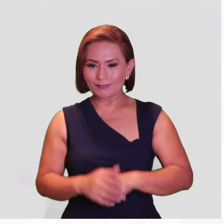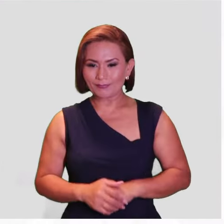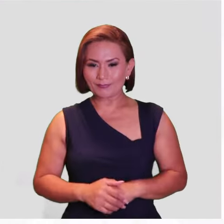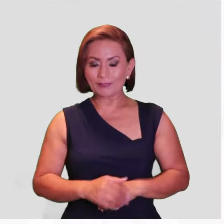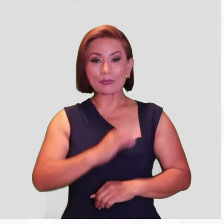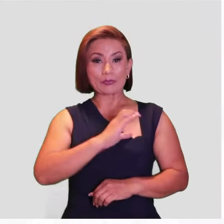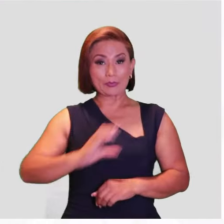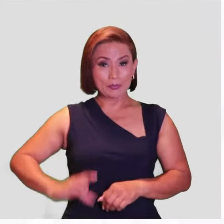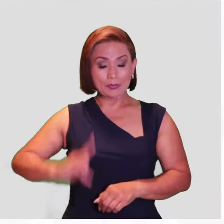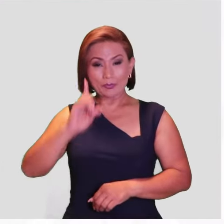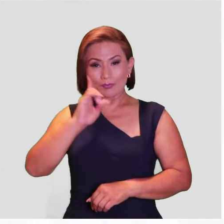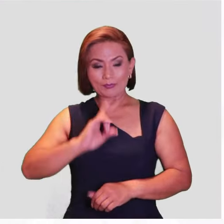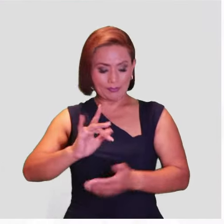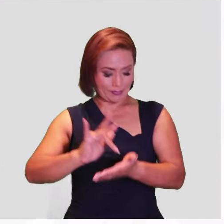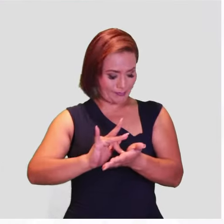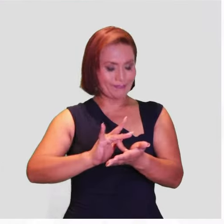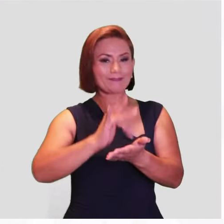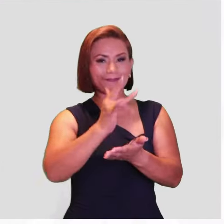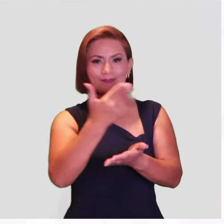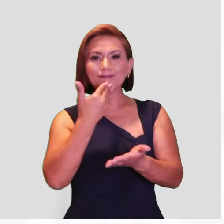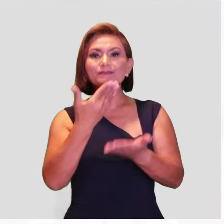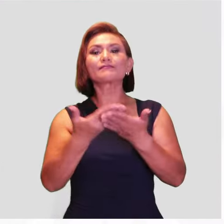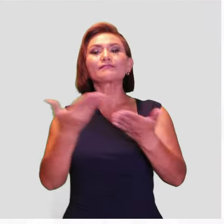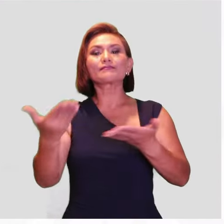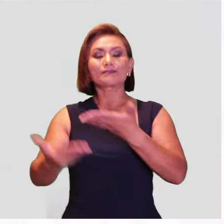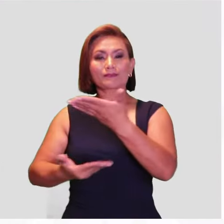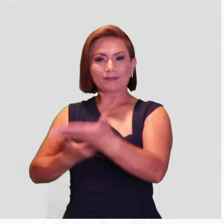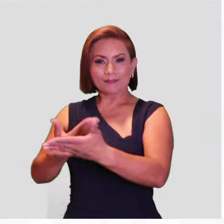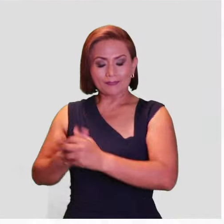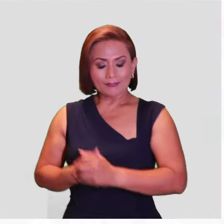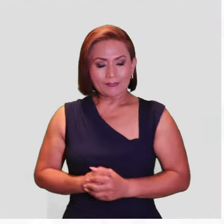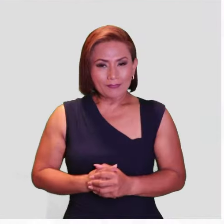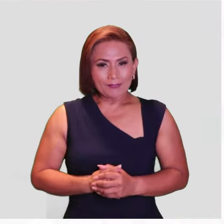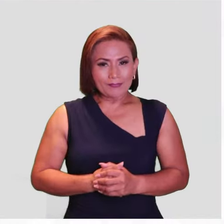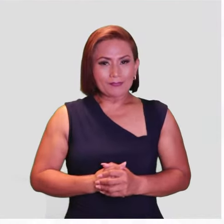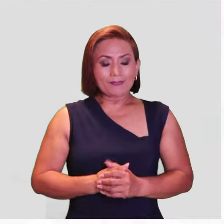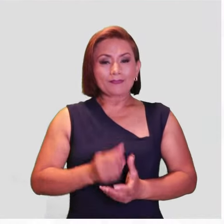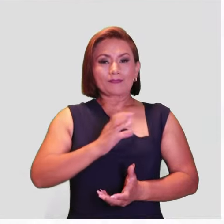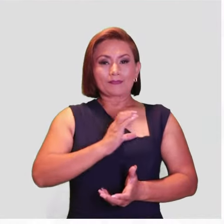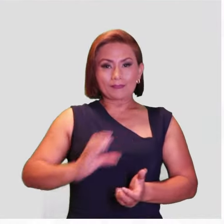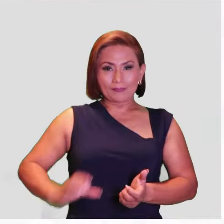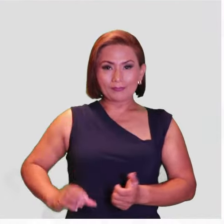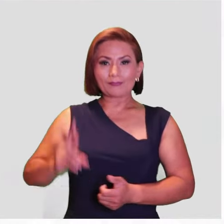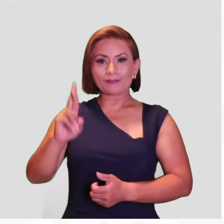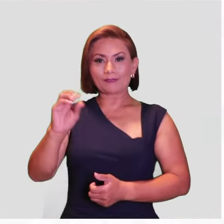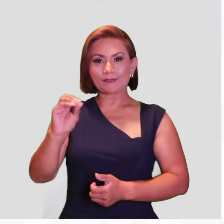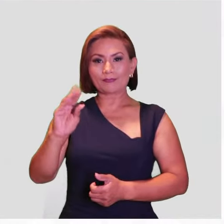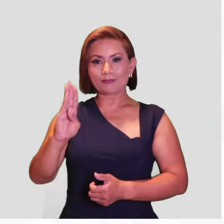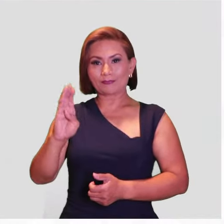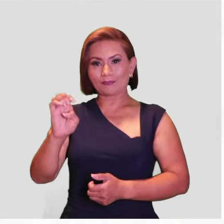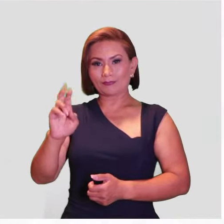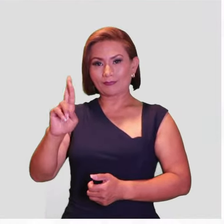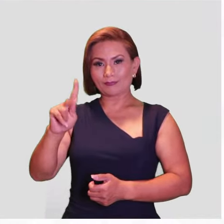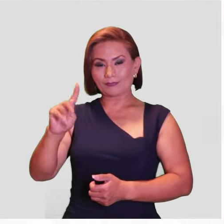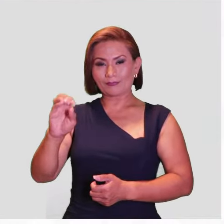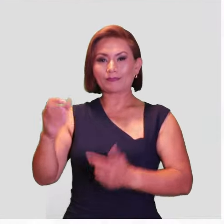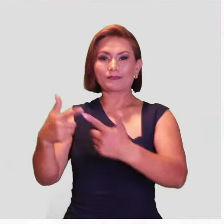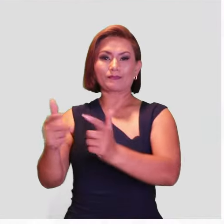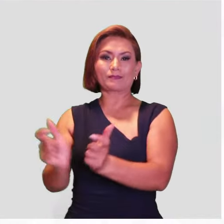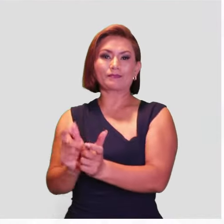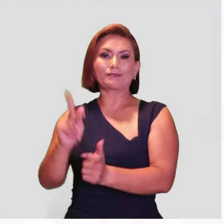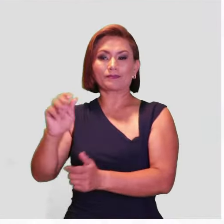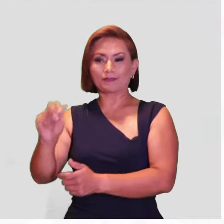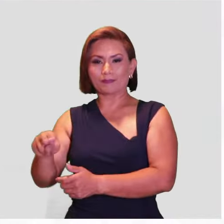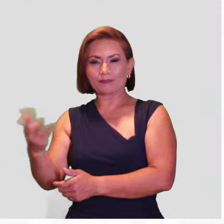Gracias, candidata Vania Camacho. A continuación, cedemos el uso de la voz al candidato Roberto Cabrera del Partido de Acción